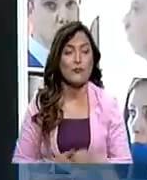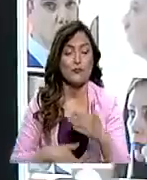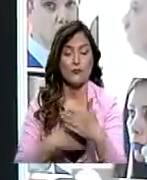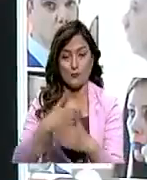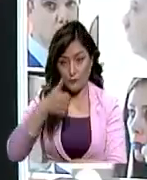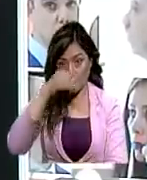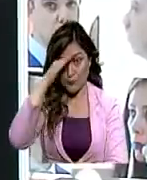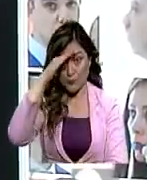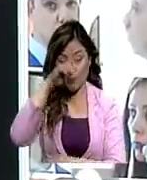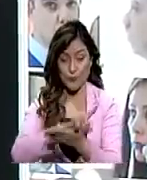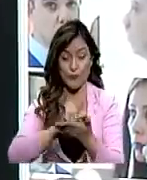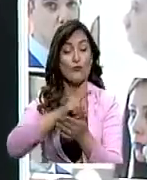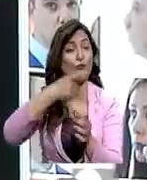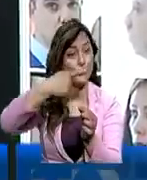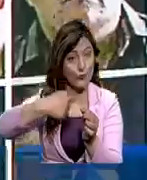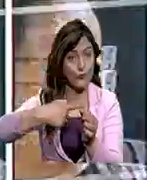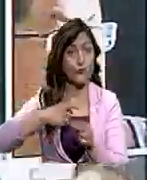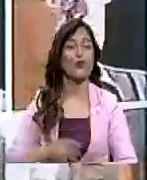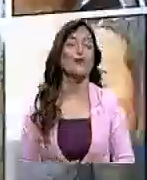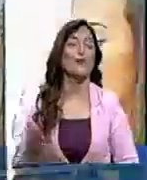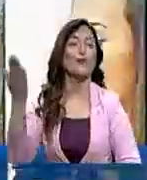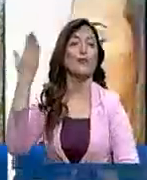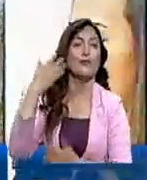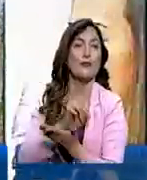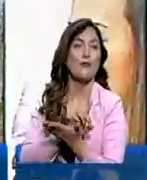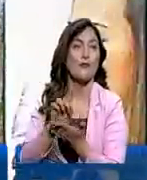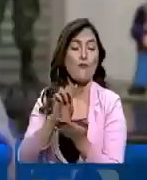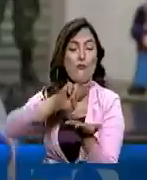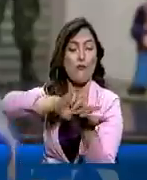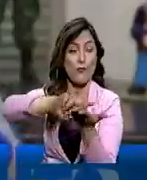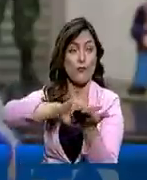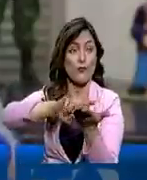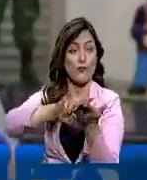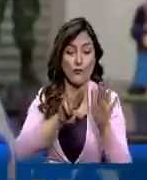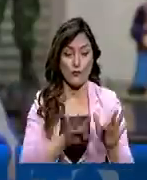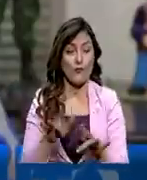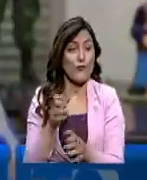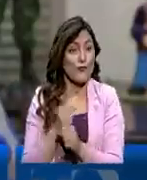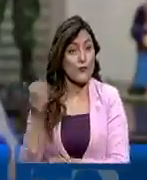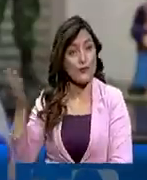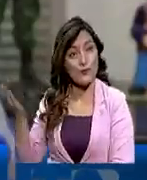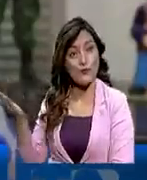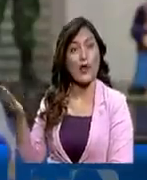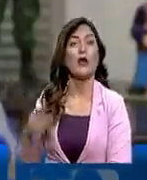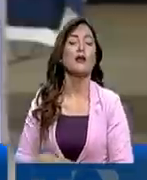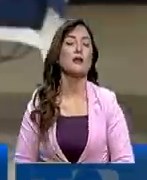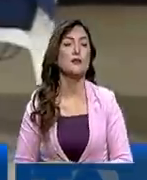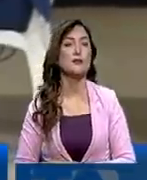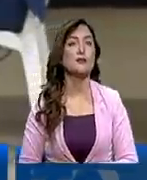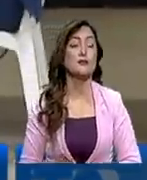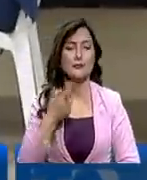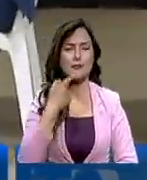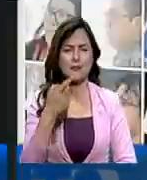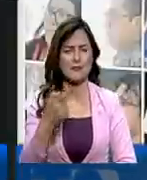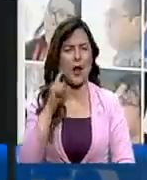de la policía del Distrito Metropolitano de Quito, la semana pasada mantuvieron reuniones con el secretario de Seguridad, César Díaz. Dice que